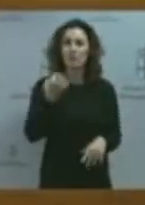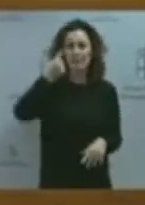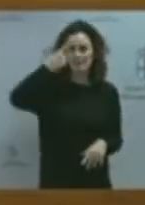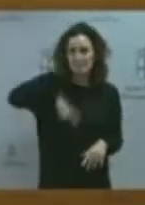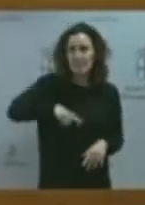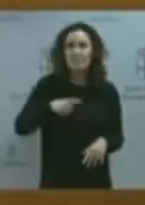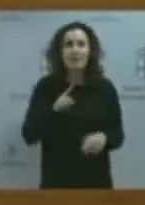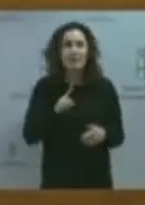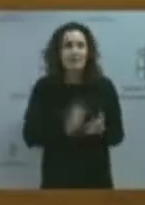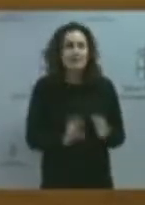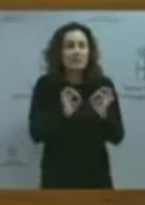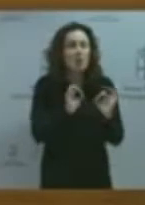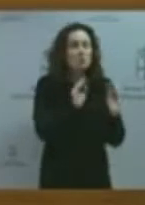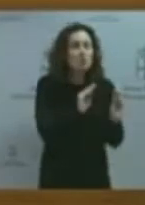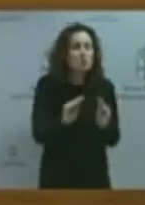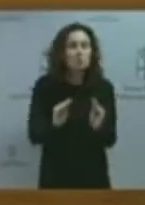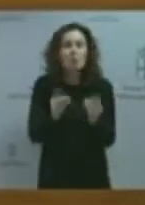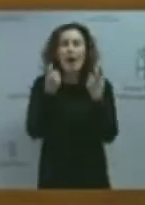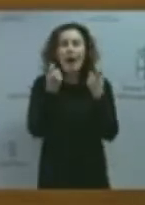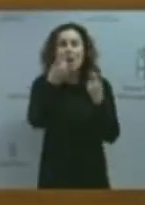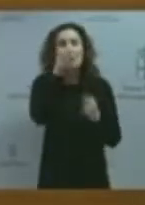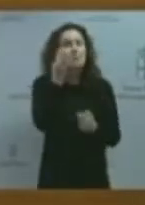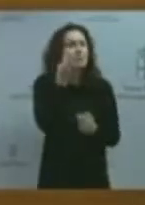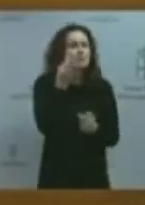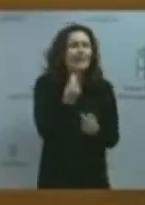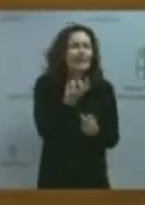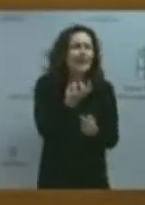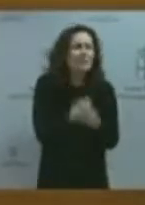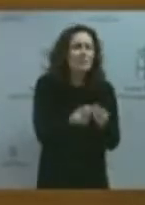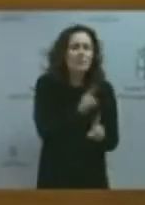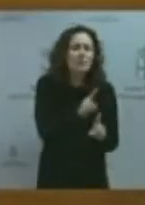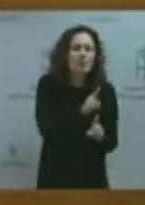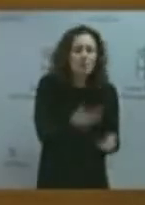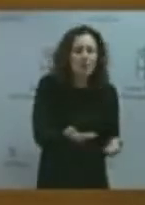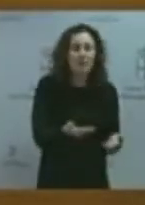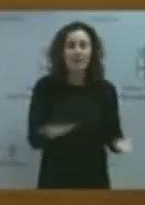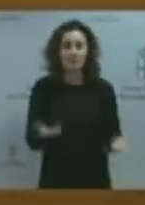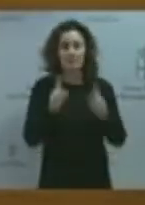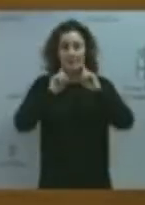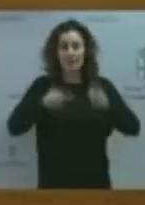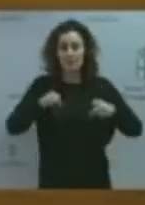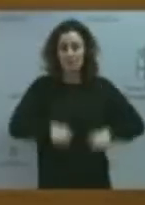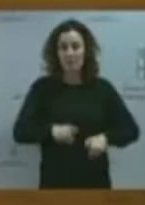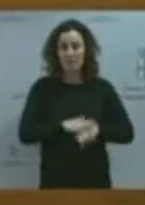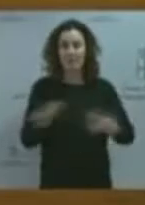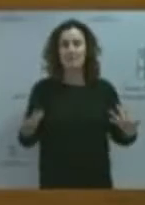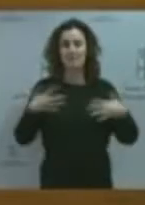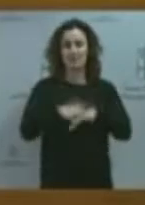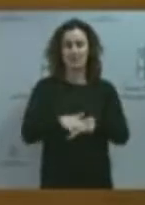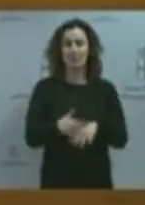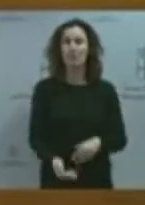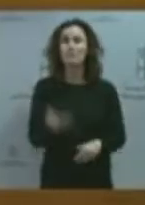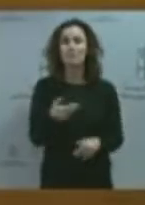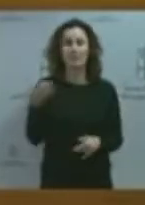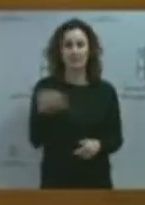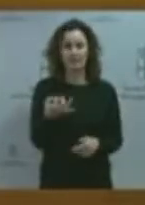alumnos y de los alumnos. Por tanto, y es fundamental, quiero decir que en este caso, en aras de la integración, y es fundamental establecer esta figura. Pero